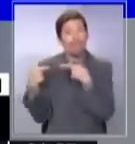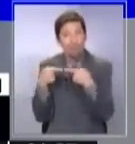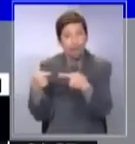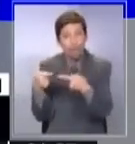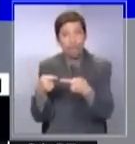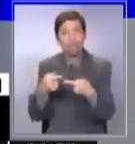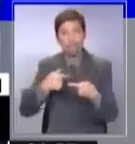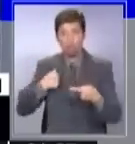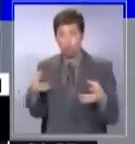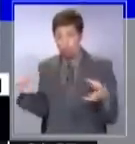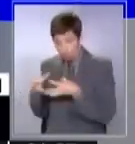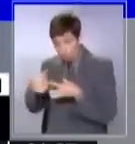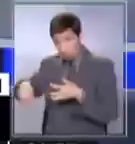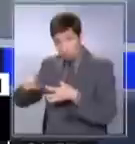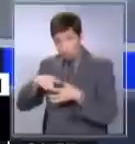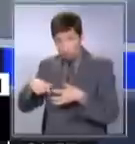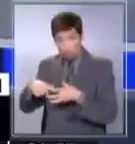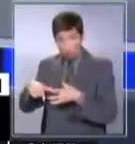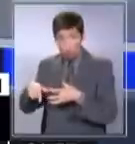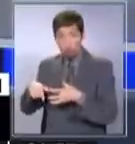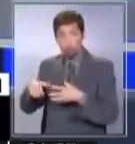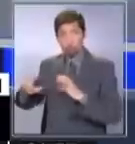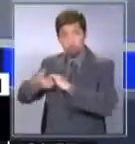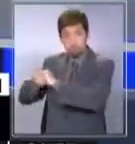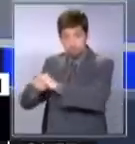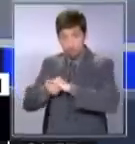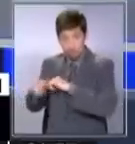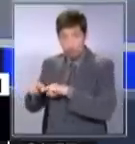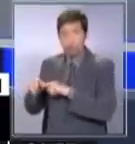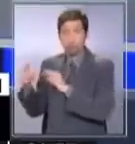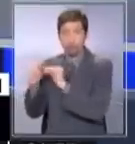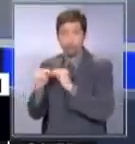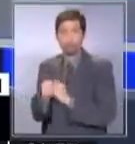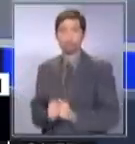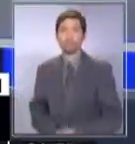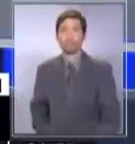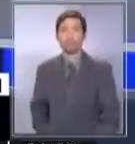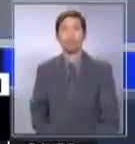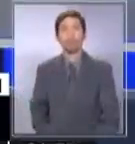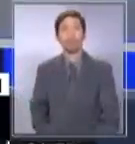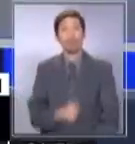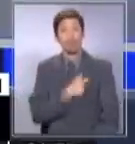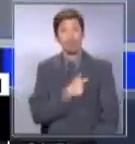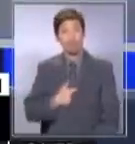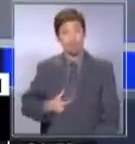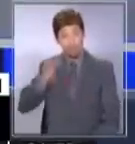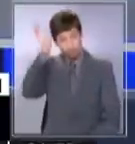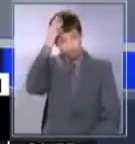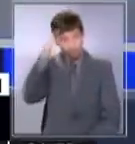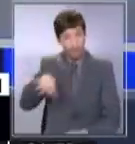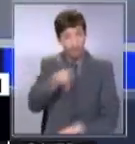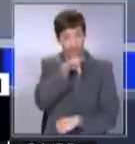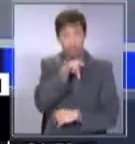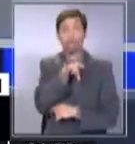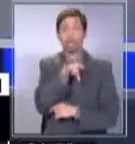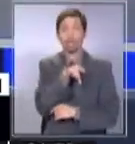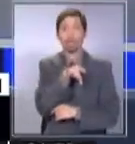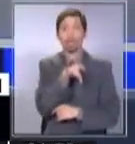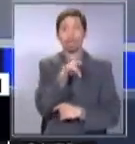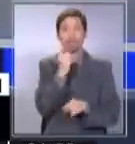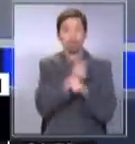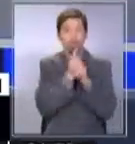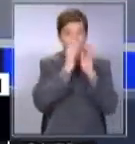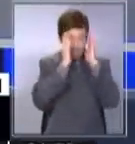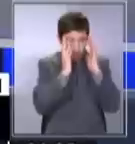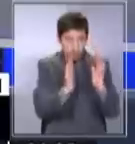nuestro pacto una cosa que dejó Clara la elección de Donald Trump en Estados Unidos Es que le habló directamente a una población en particular los que se